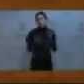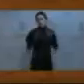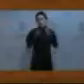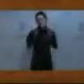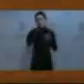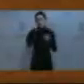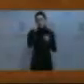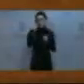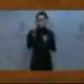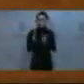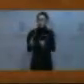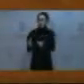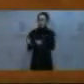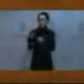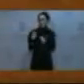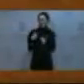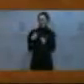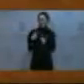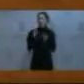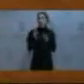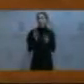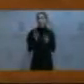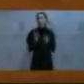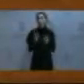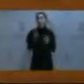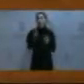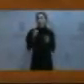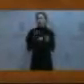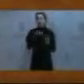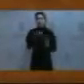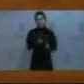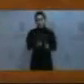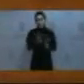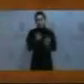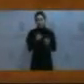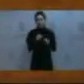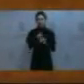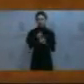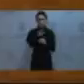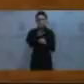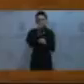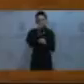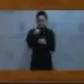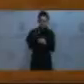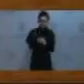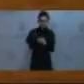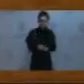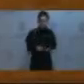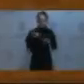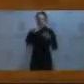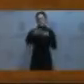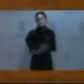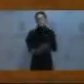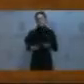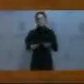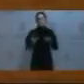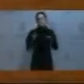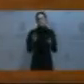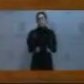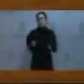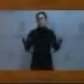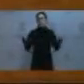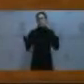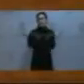Oviedo, Regiolab 2014. Las proyecciones a 15 años indican que continuaremos perdiendo población, de modo que en